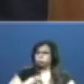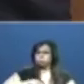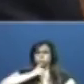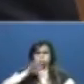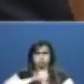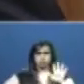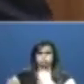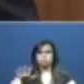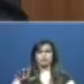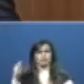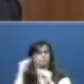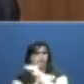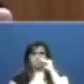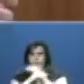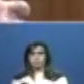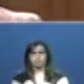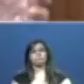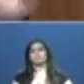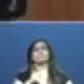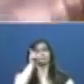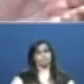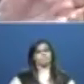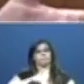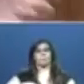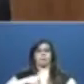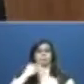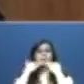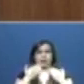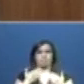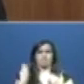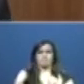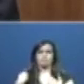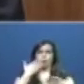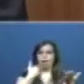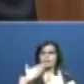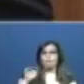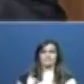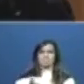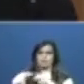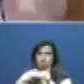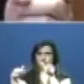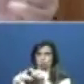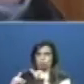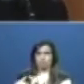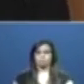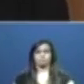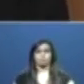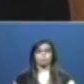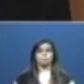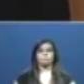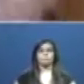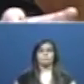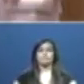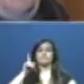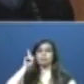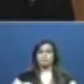y discrepancias nuestros Marcos de diálogo social y de participación social y también a todos los que